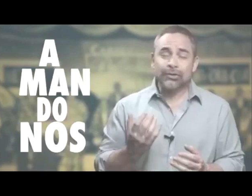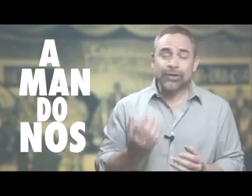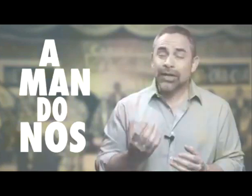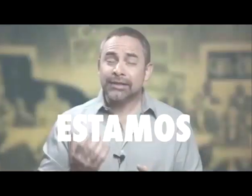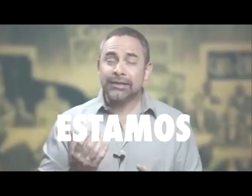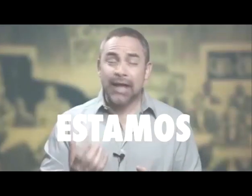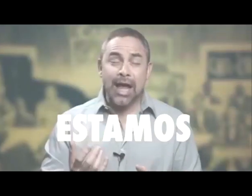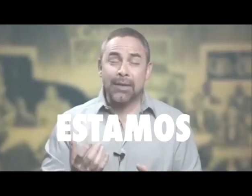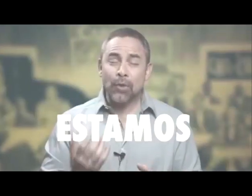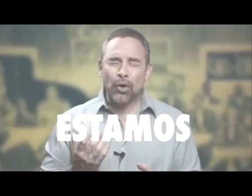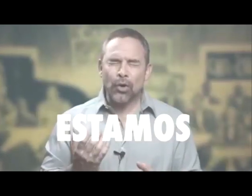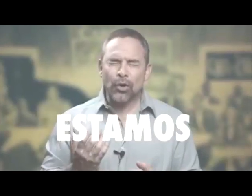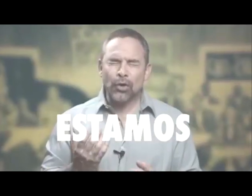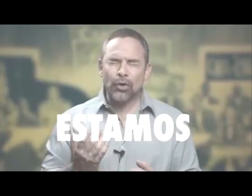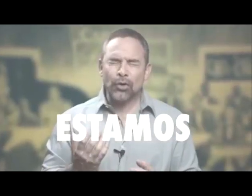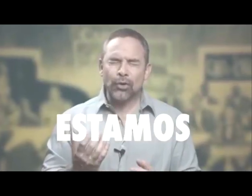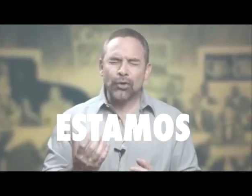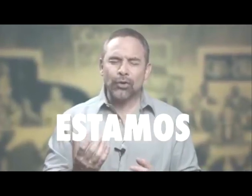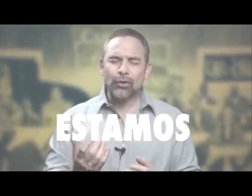amándonos